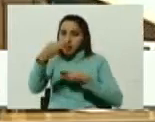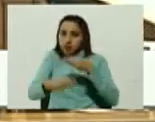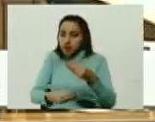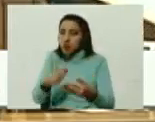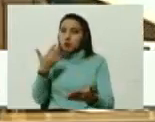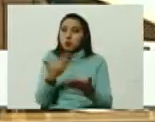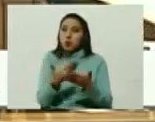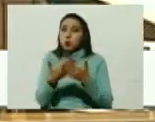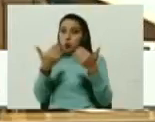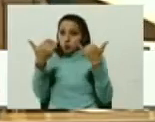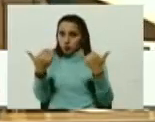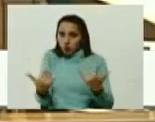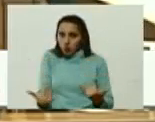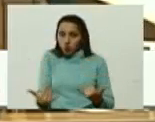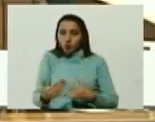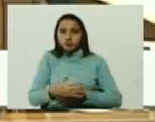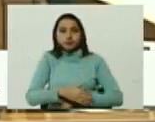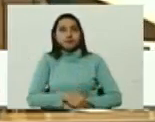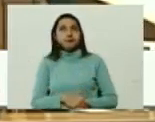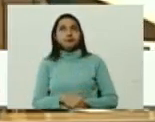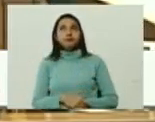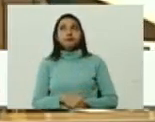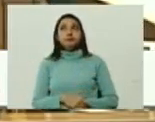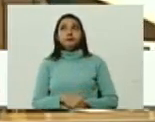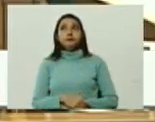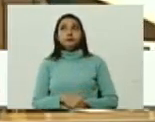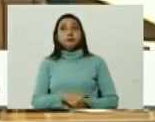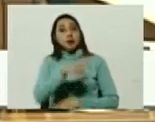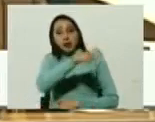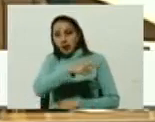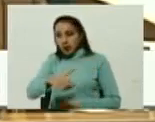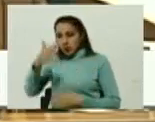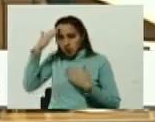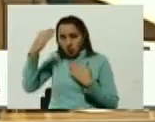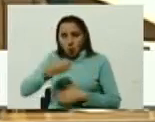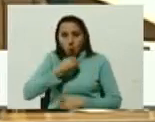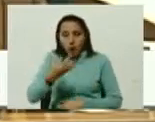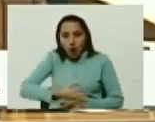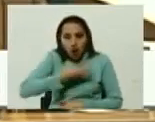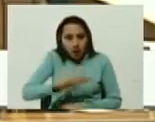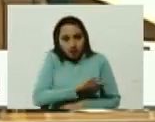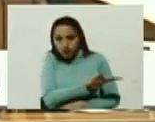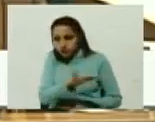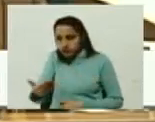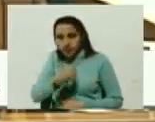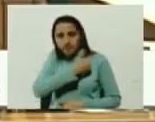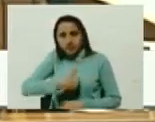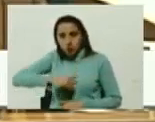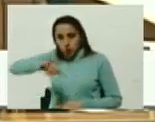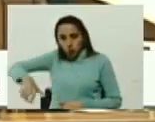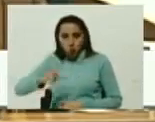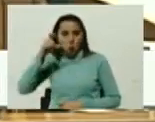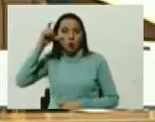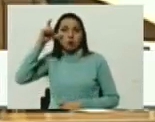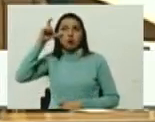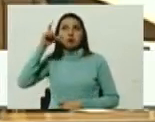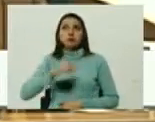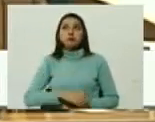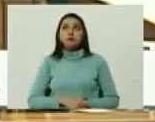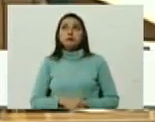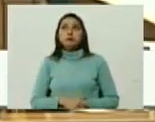el día más tarde ciudadanos colegas en la junta directiva presidente jorge rodríguez